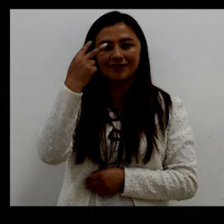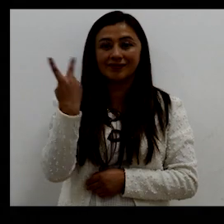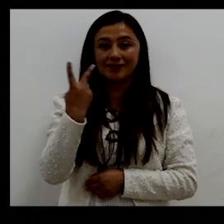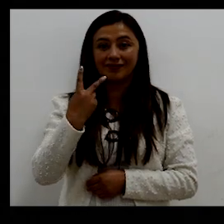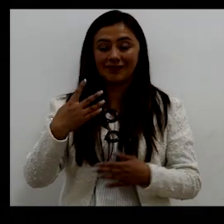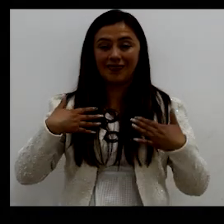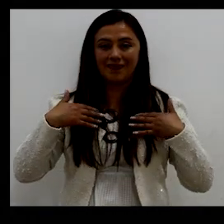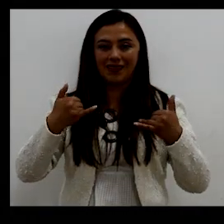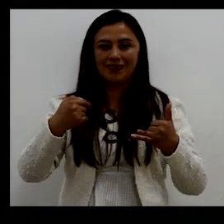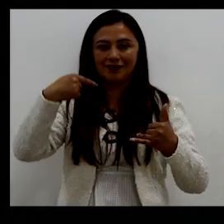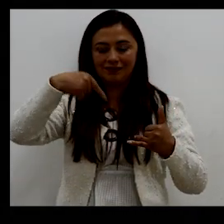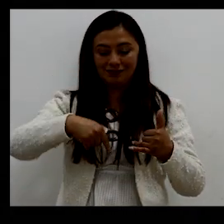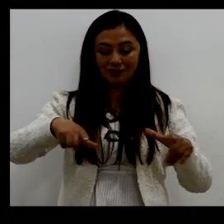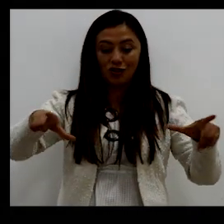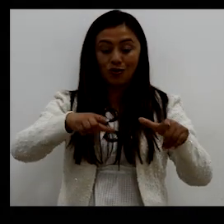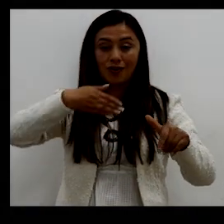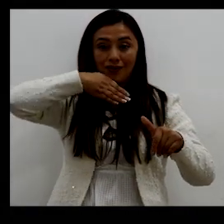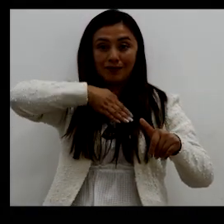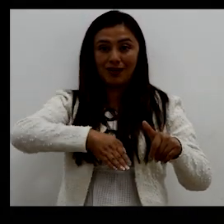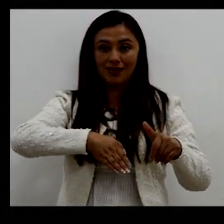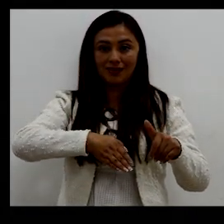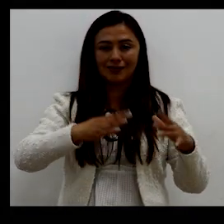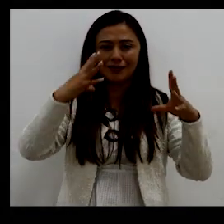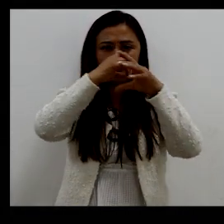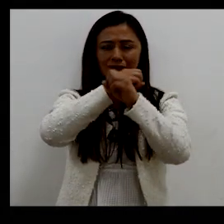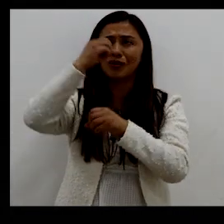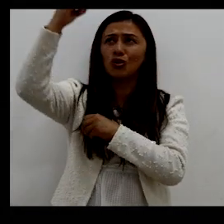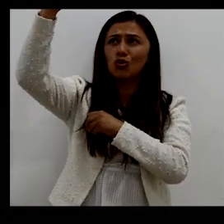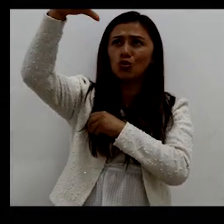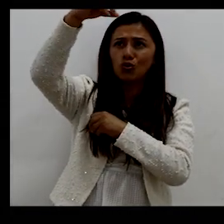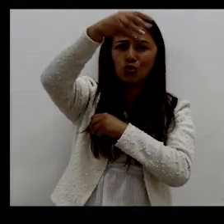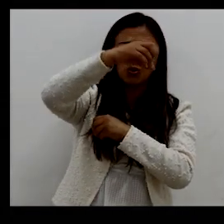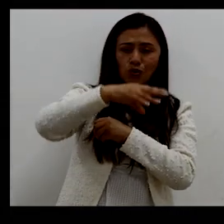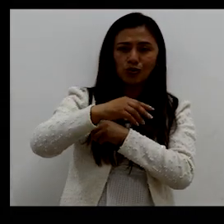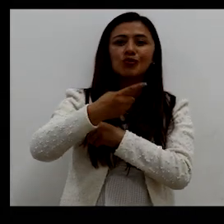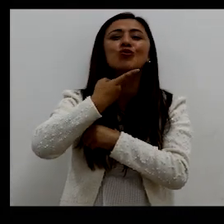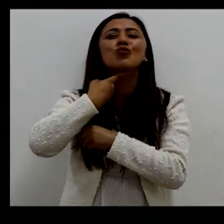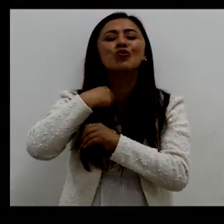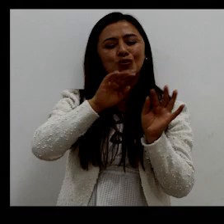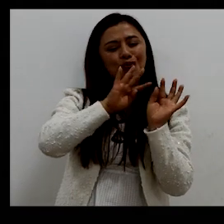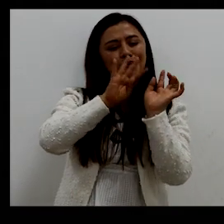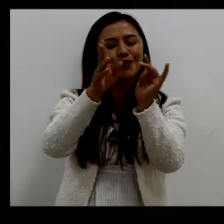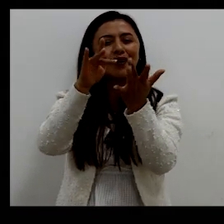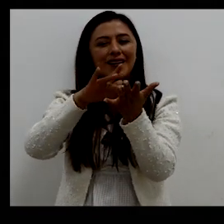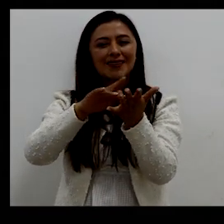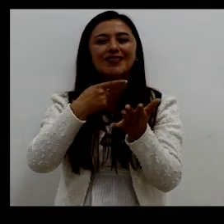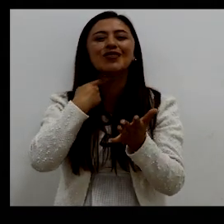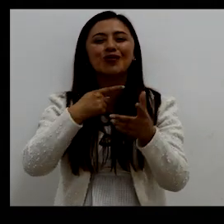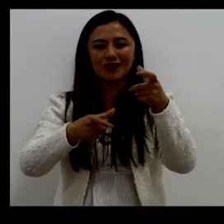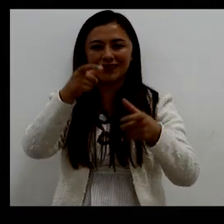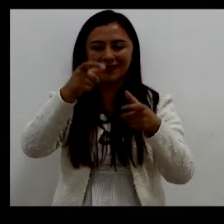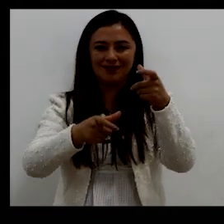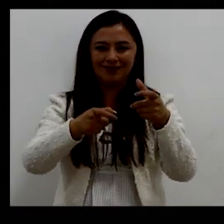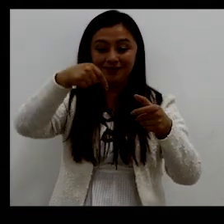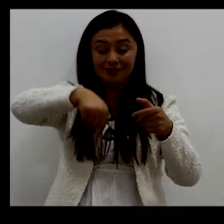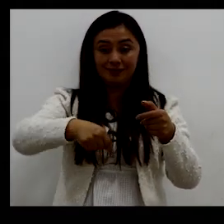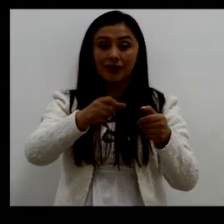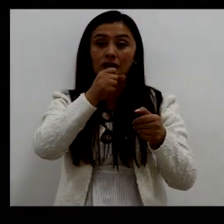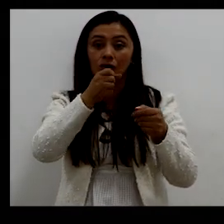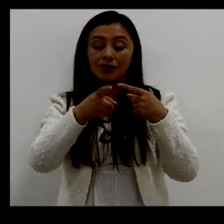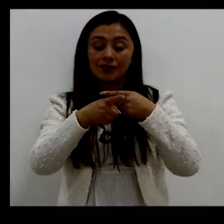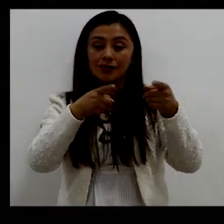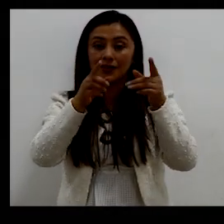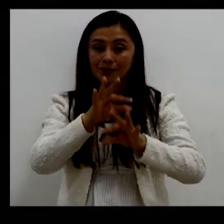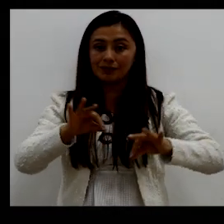Feliz viernes, hoy los saludo desde la Plaza de Bolívar, que en las noches se ilumina para deleitar a propios y visitantes. Desde este momento usted podrá conocer